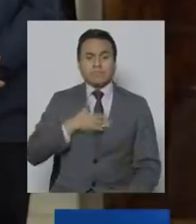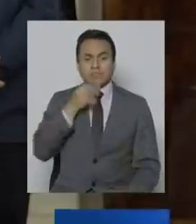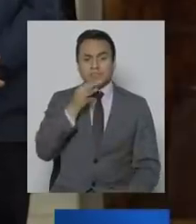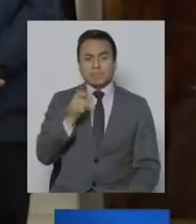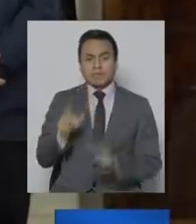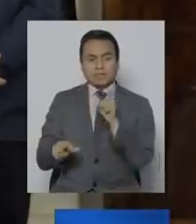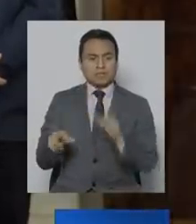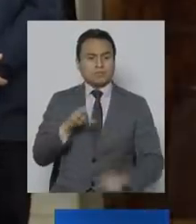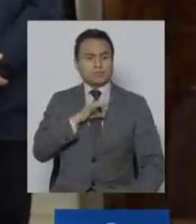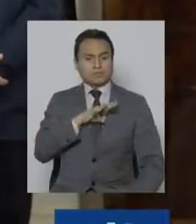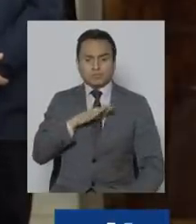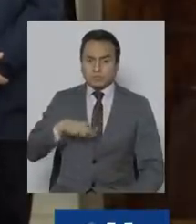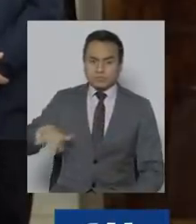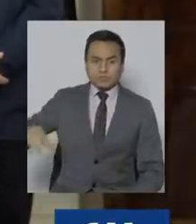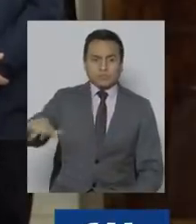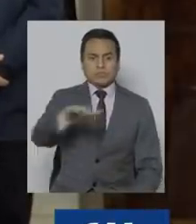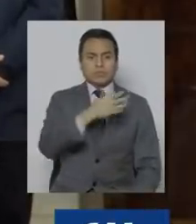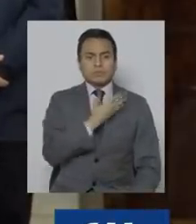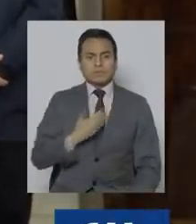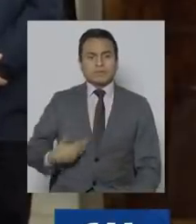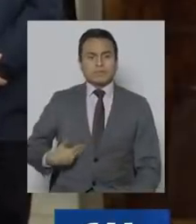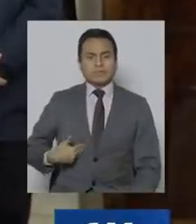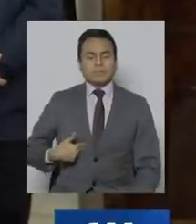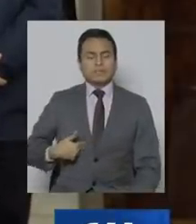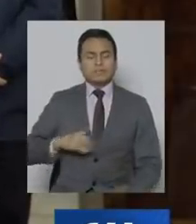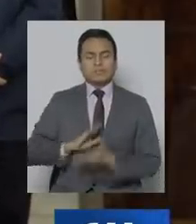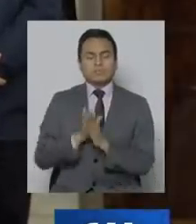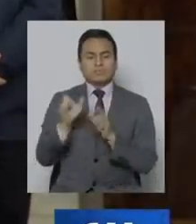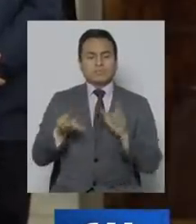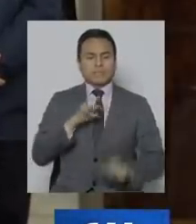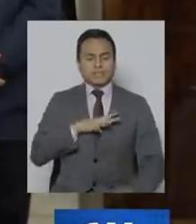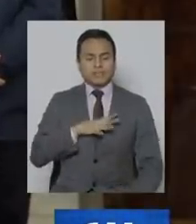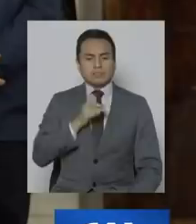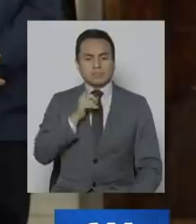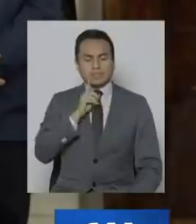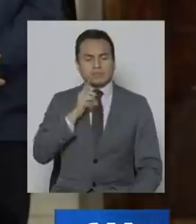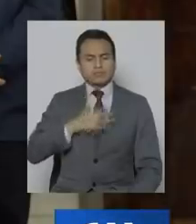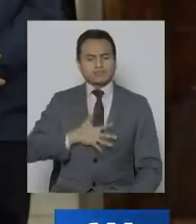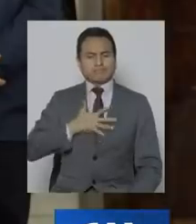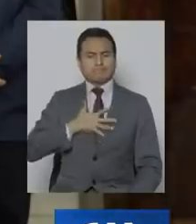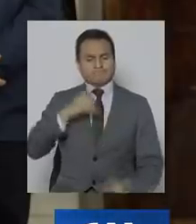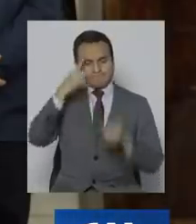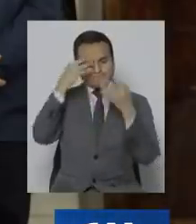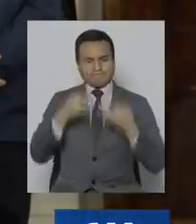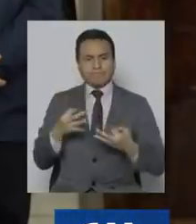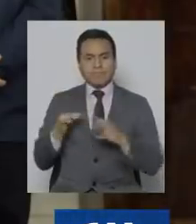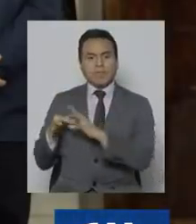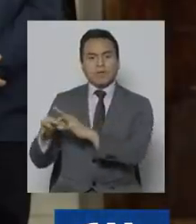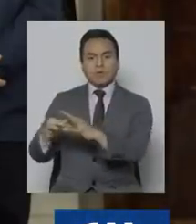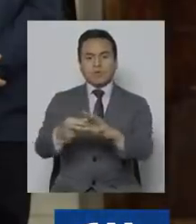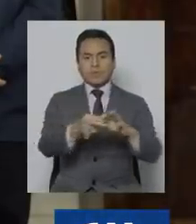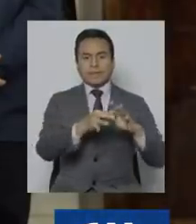nuestros compatriotas que como presidente de todos los chilenos siento y tengo la más profunda convicción que con unidad,